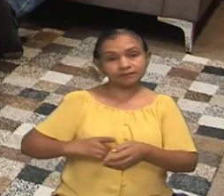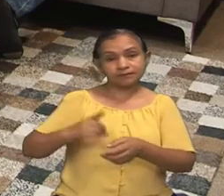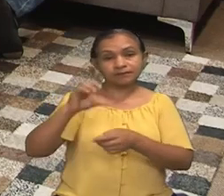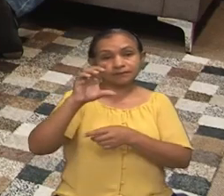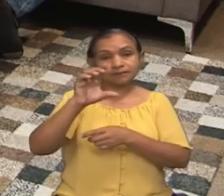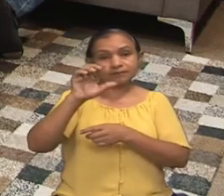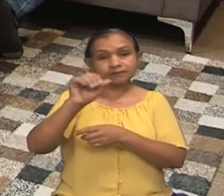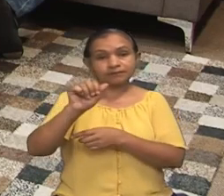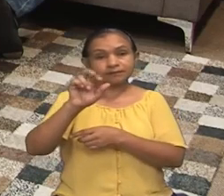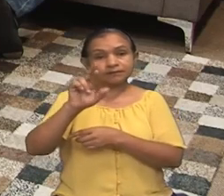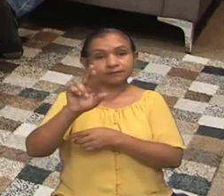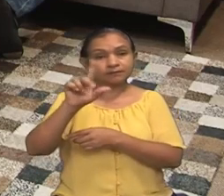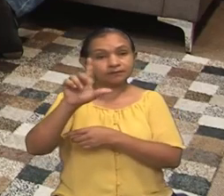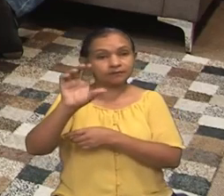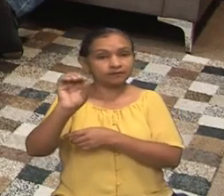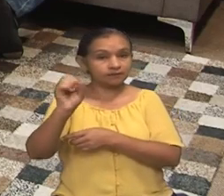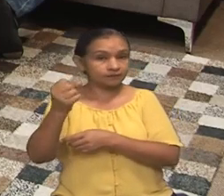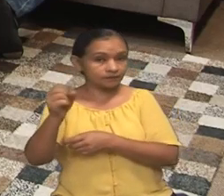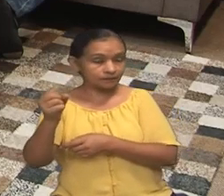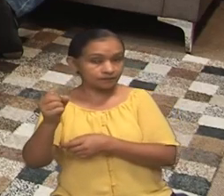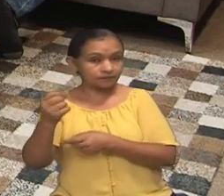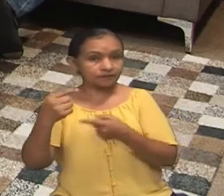Emilio, además